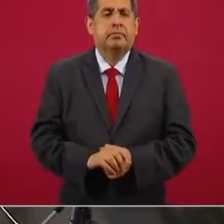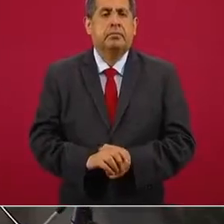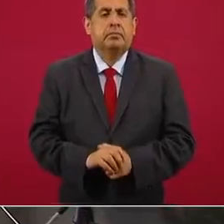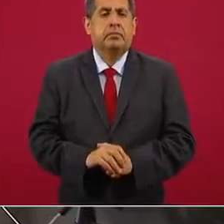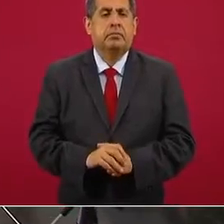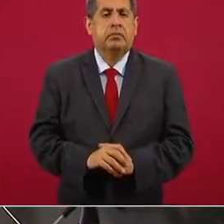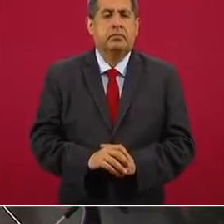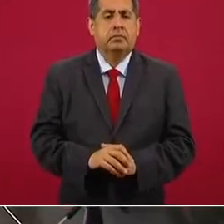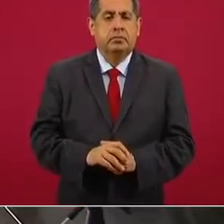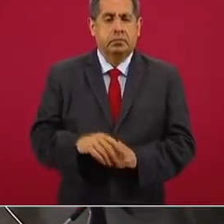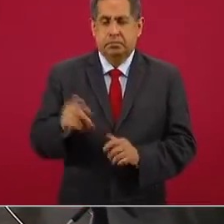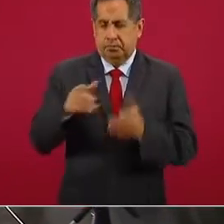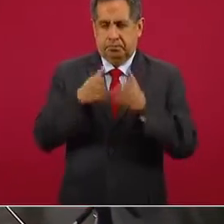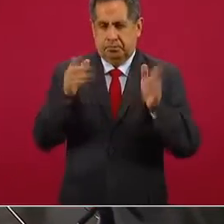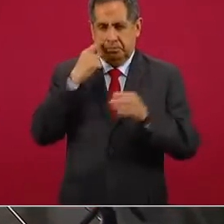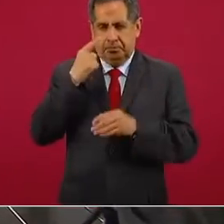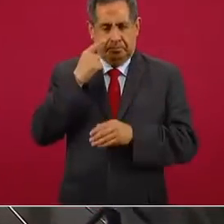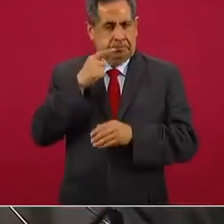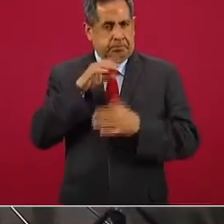Esta es la general.